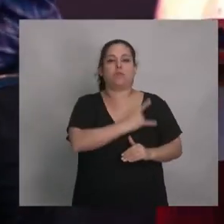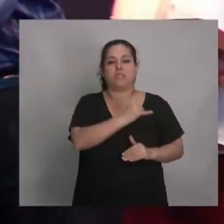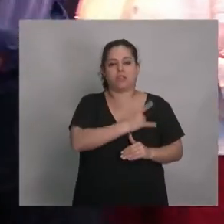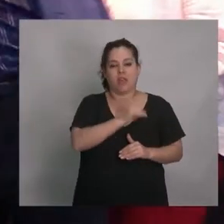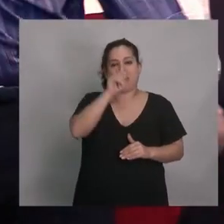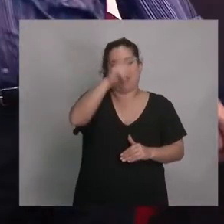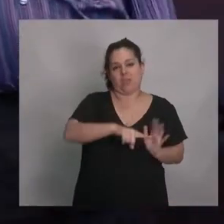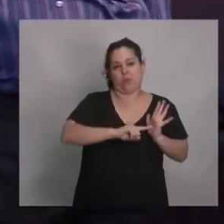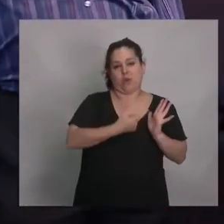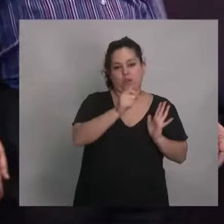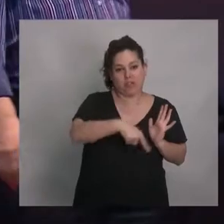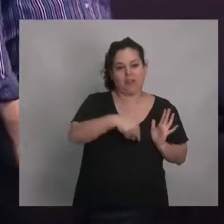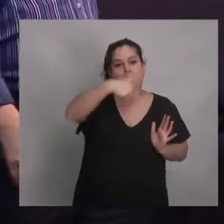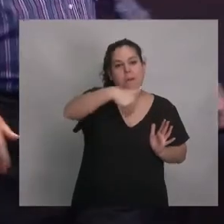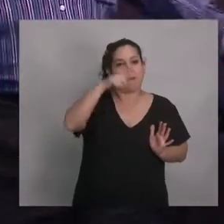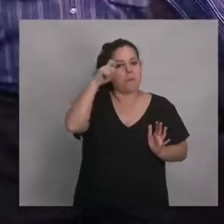universidad de buenos aires